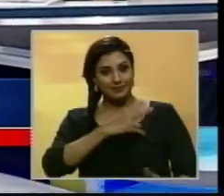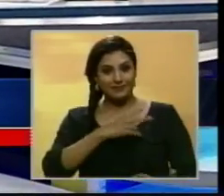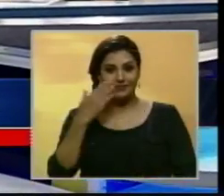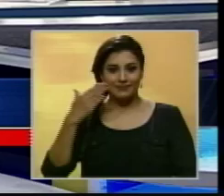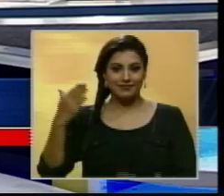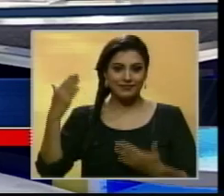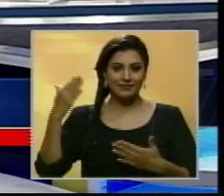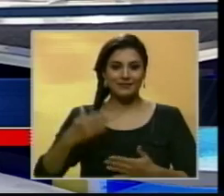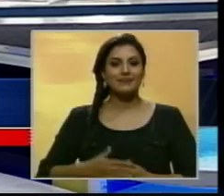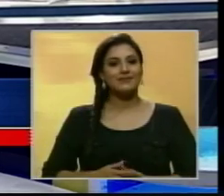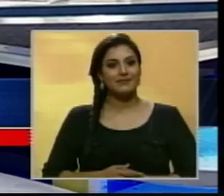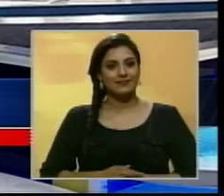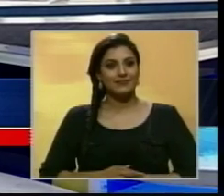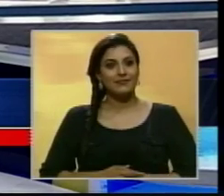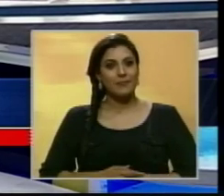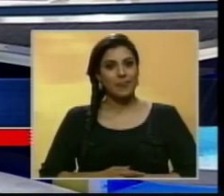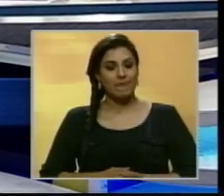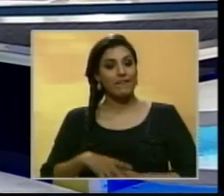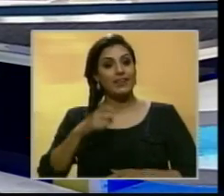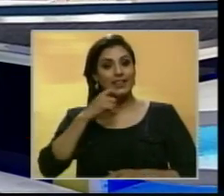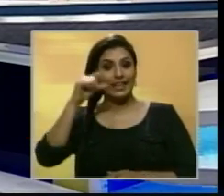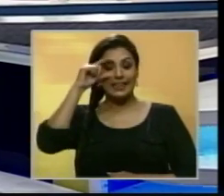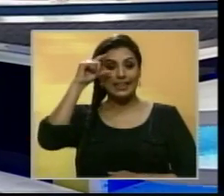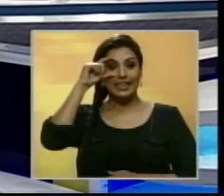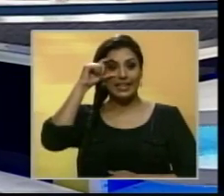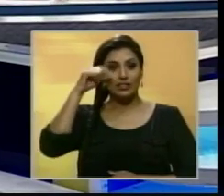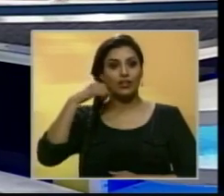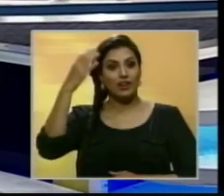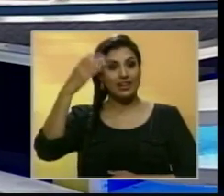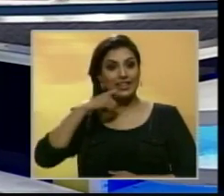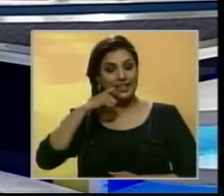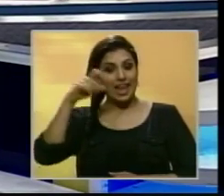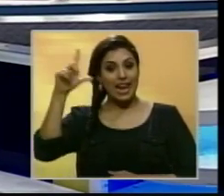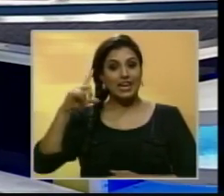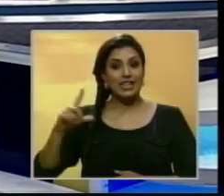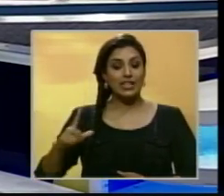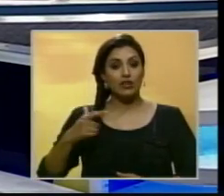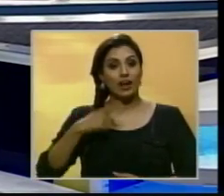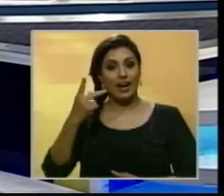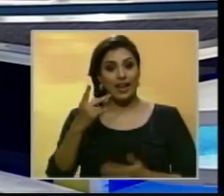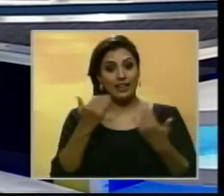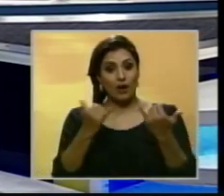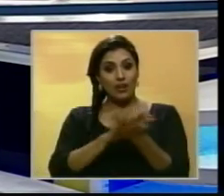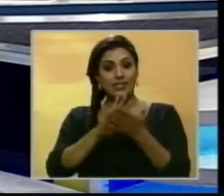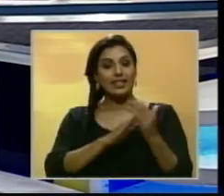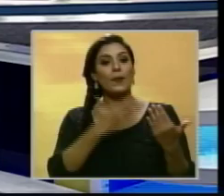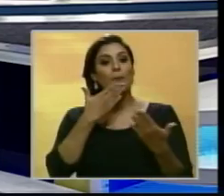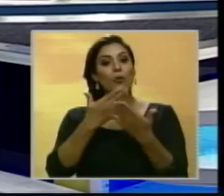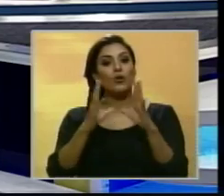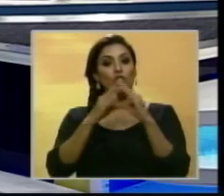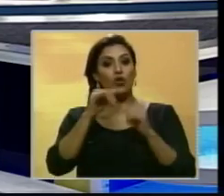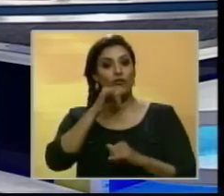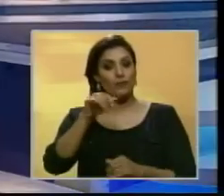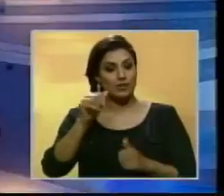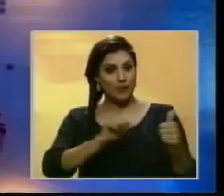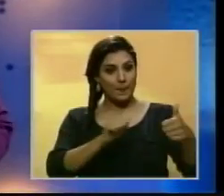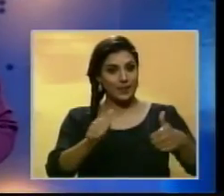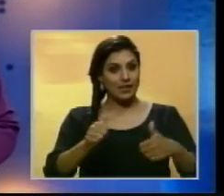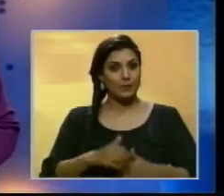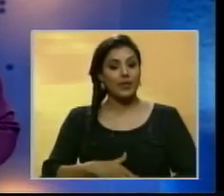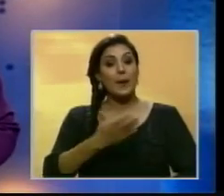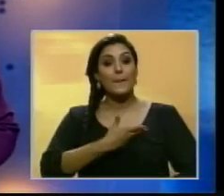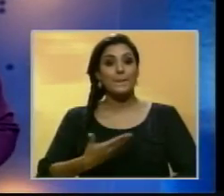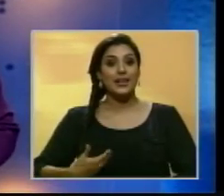de su noticiero Venevisión. Néstor Brito Landa y esta servidora Lirio Pérez Petit presentaremos para ustedes las noticias. Comenzamos.